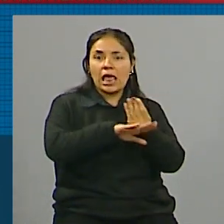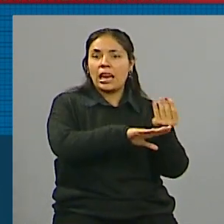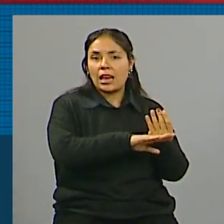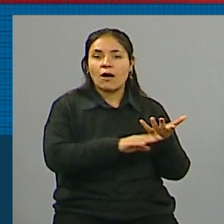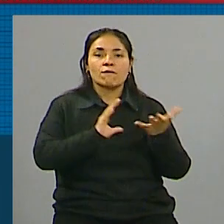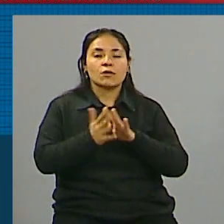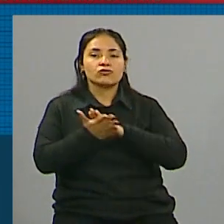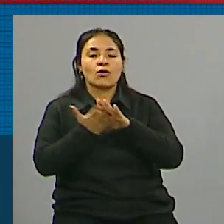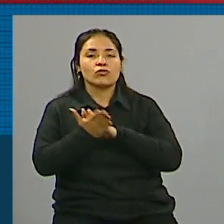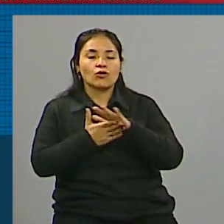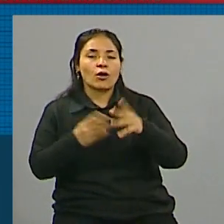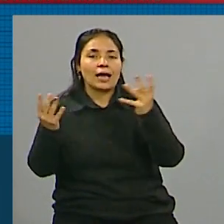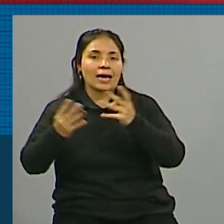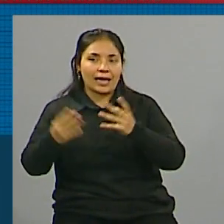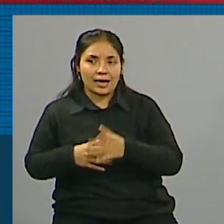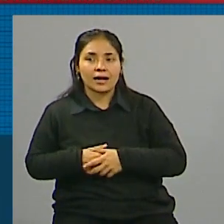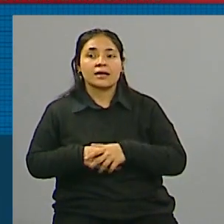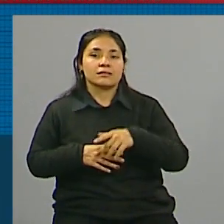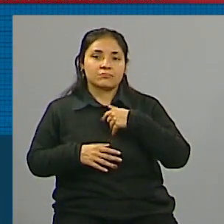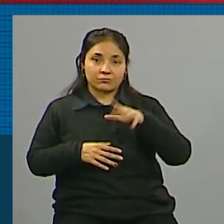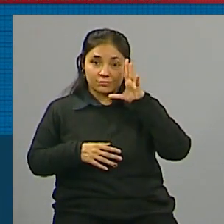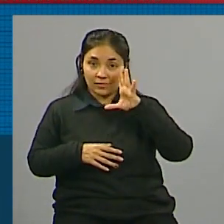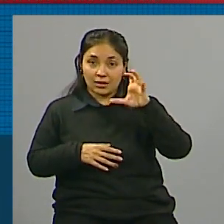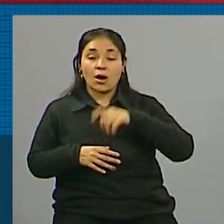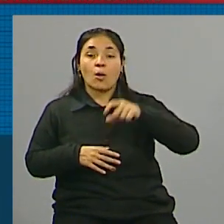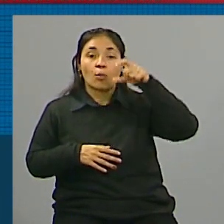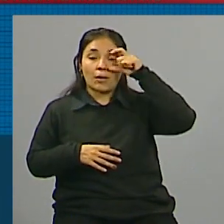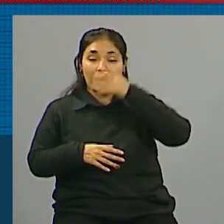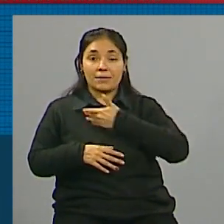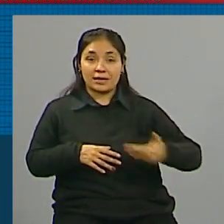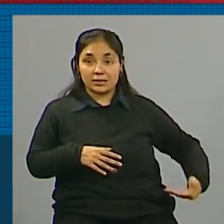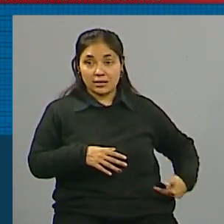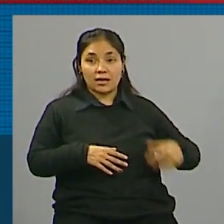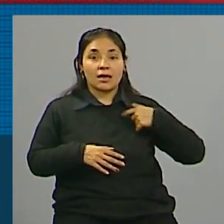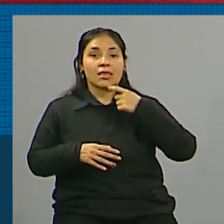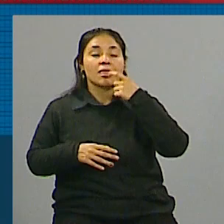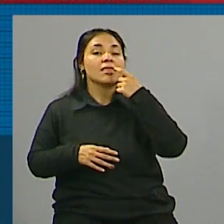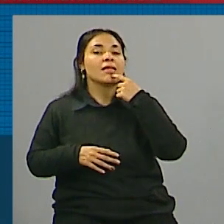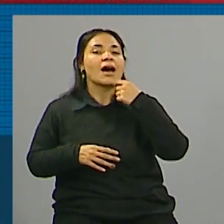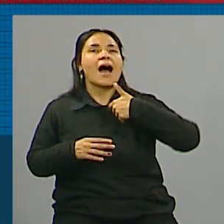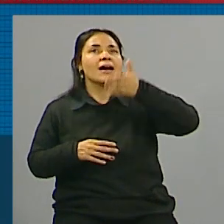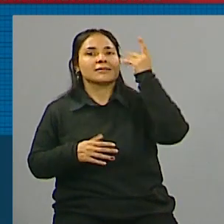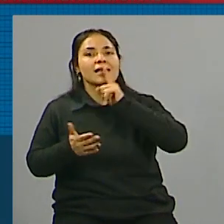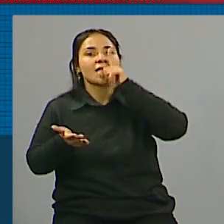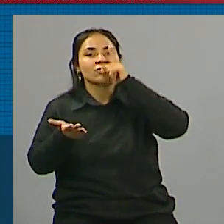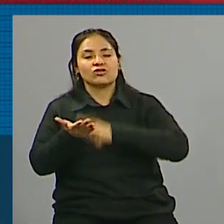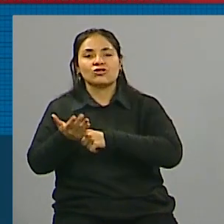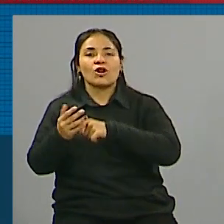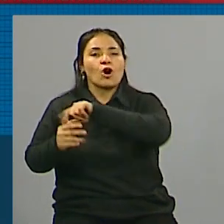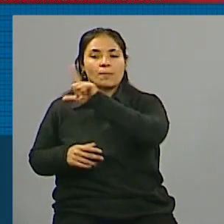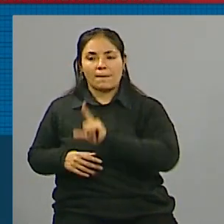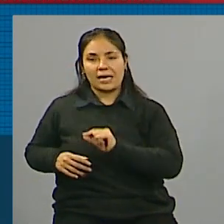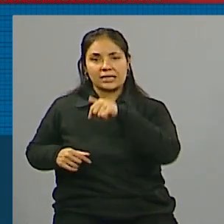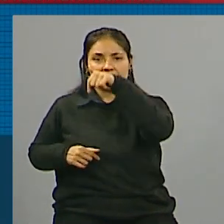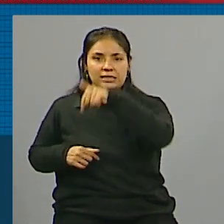conflicto. Recordamos que Biden tomó una decisión política de retirarse de Afganistán. Esto conllevó a determinadas situaciones.